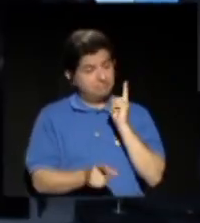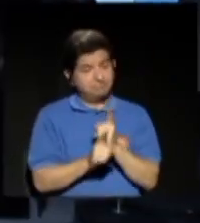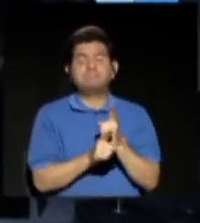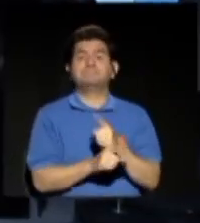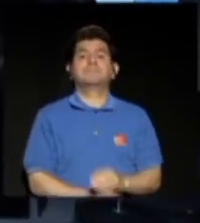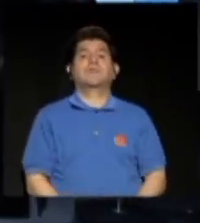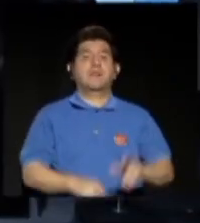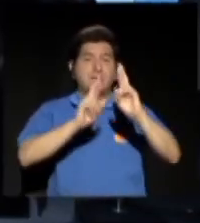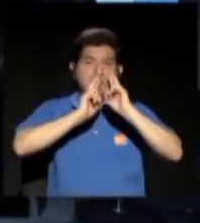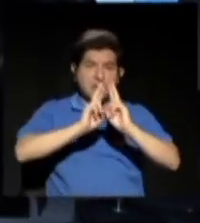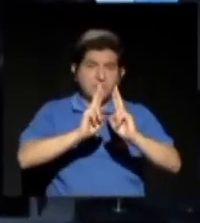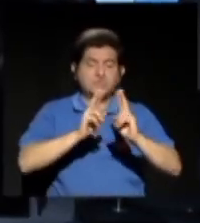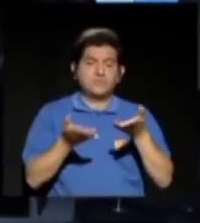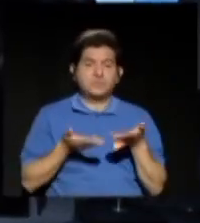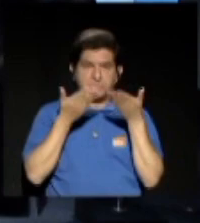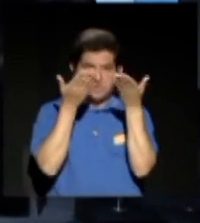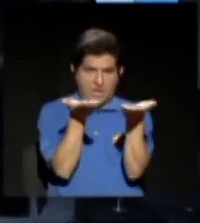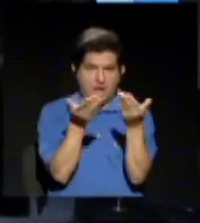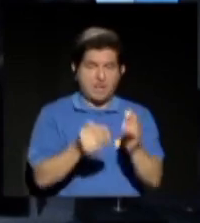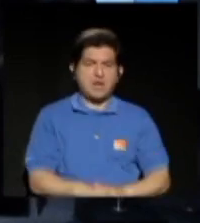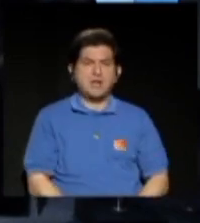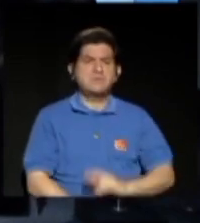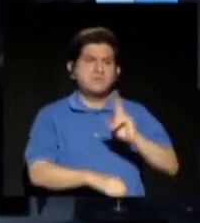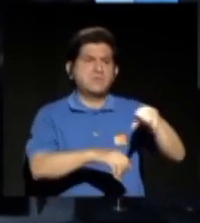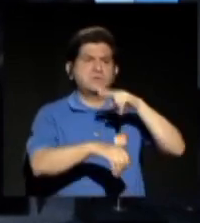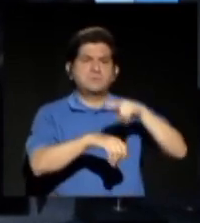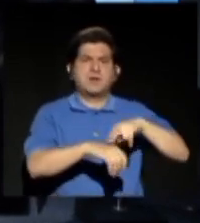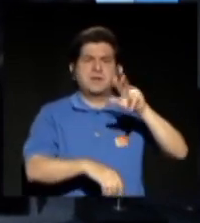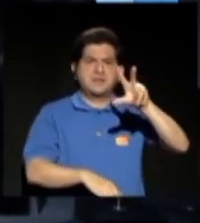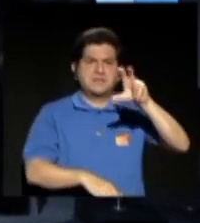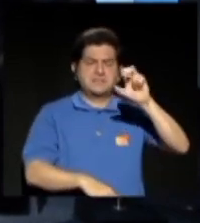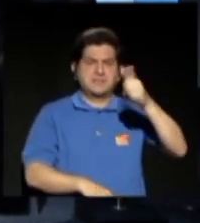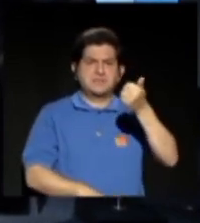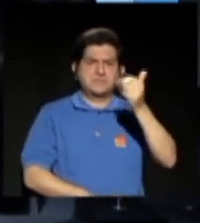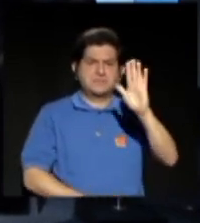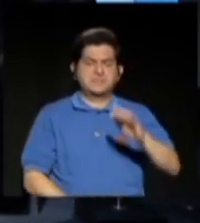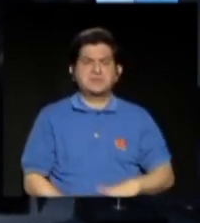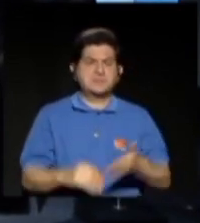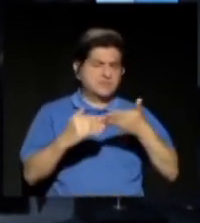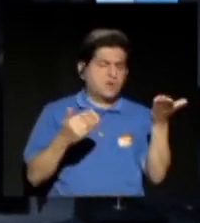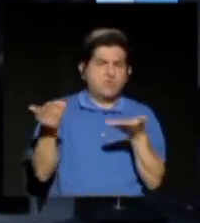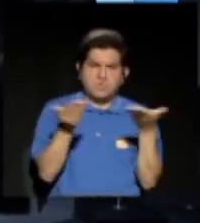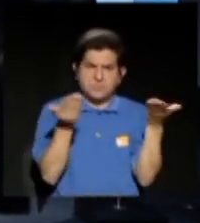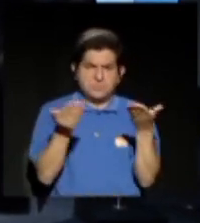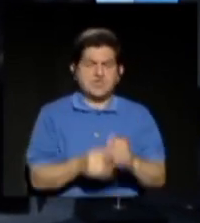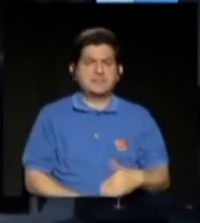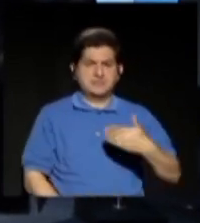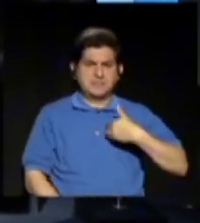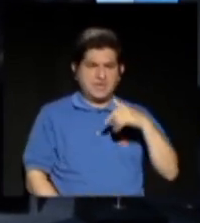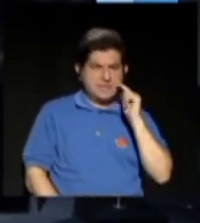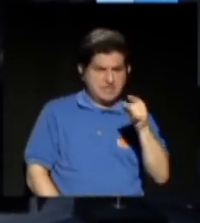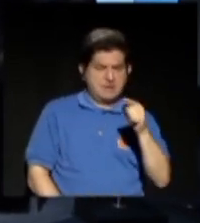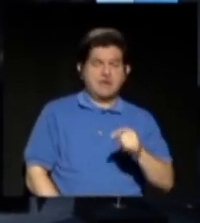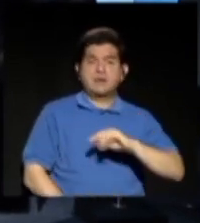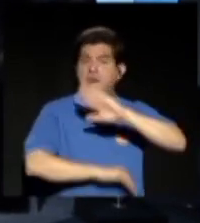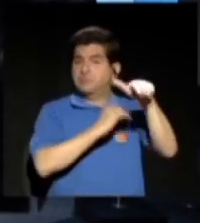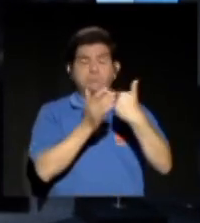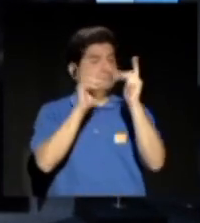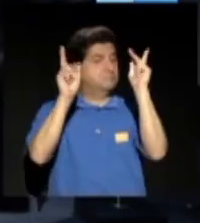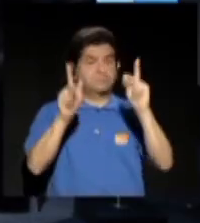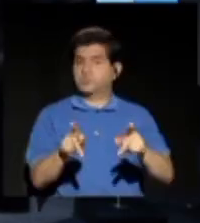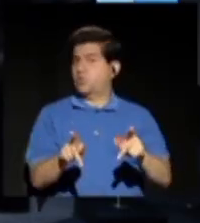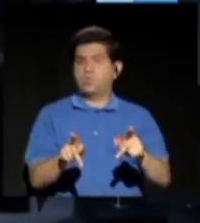el resultado que damos es un resultado promedio de los 315 bienes y servicios de la canasta, que efectivamente no todas las